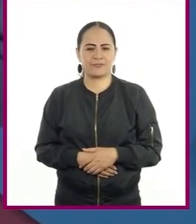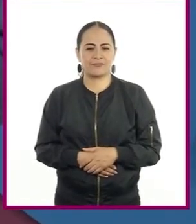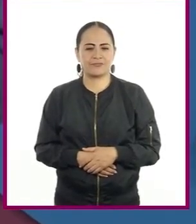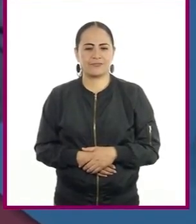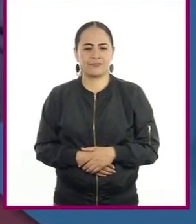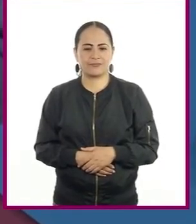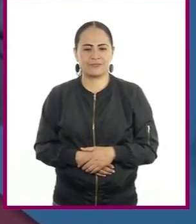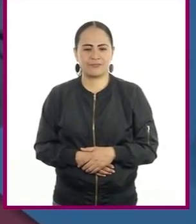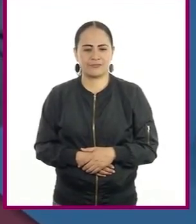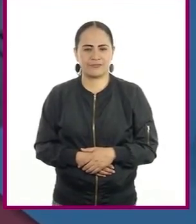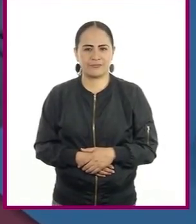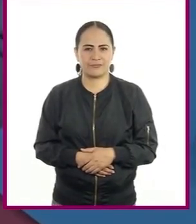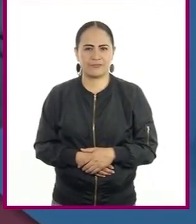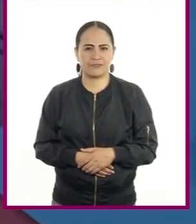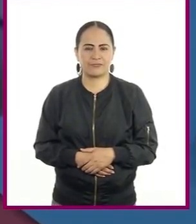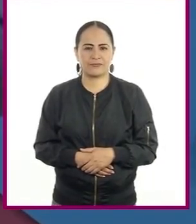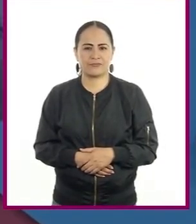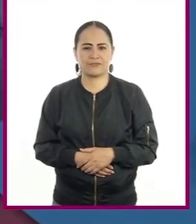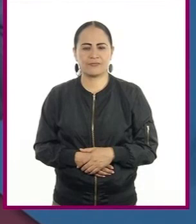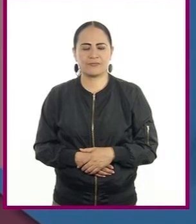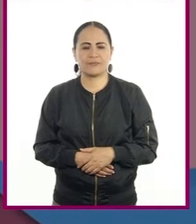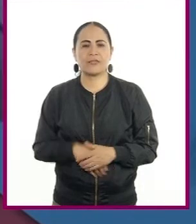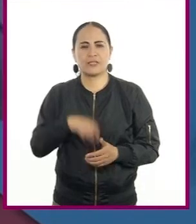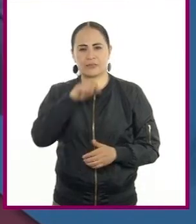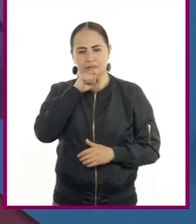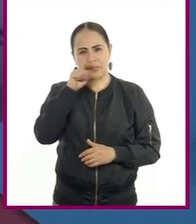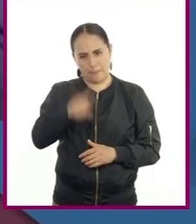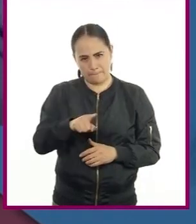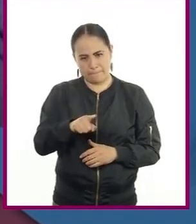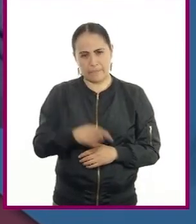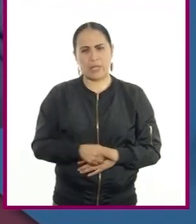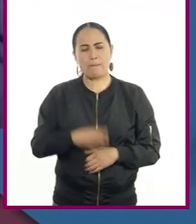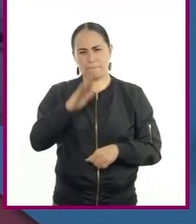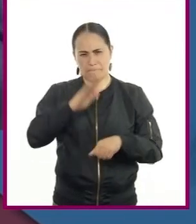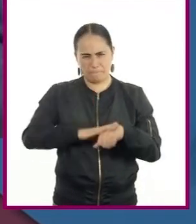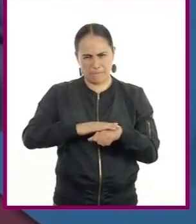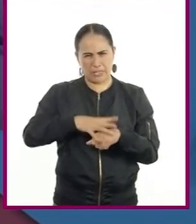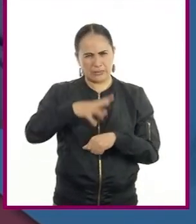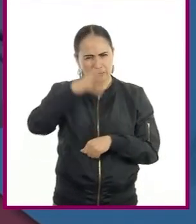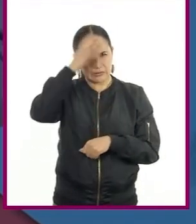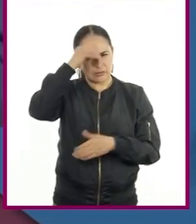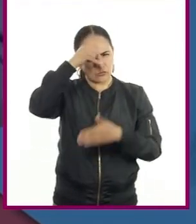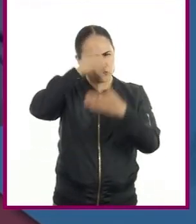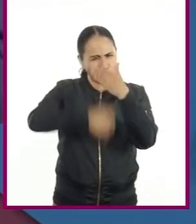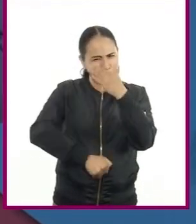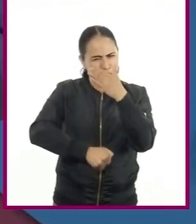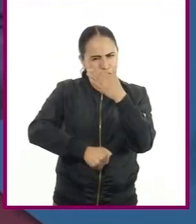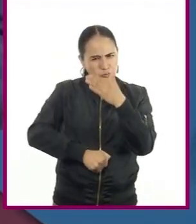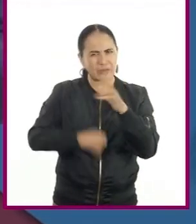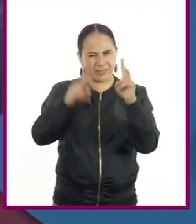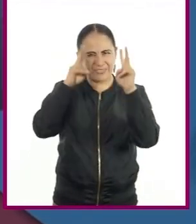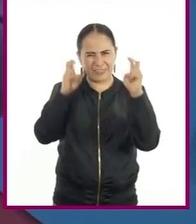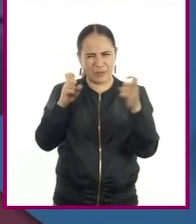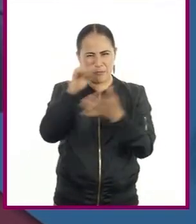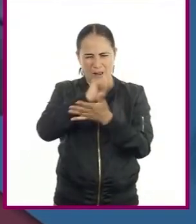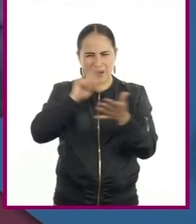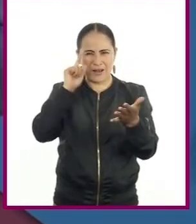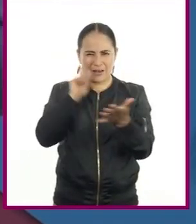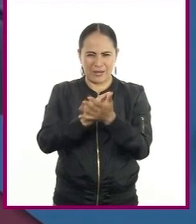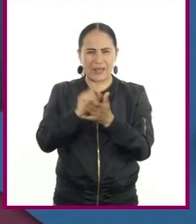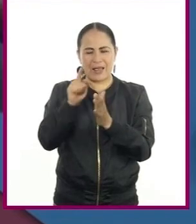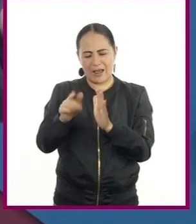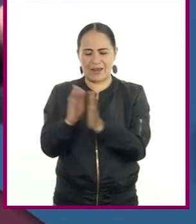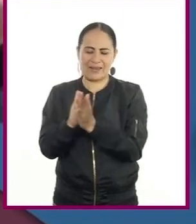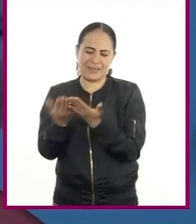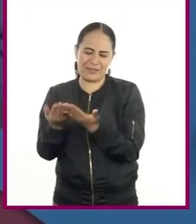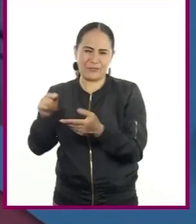de 1979. También pueden ahondar su conocimiento acerca de la legalidad con la lectura de su libro de